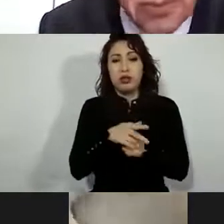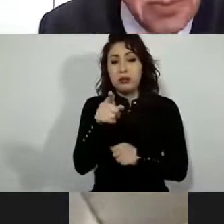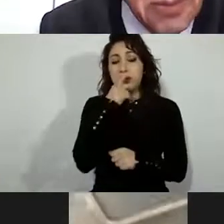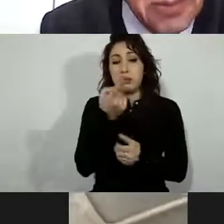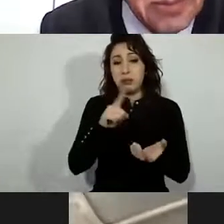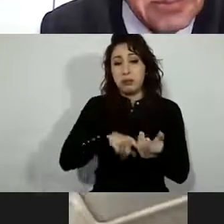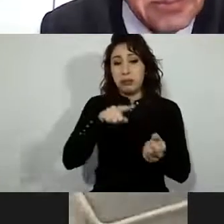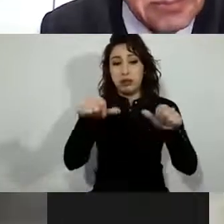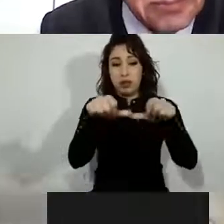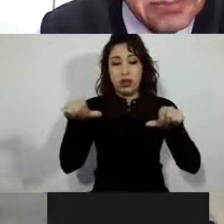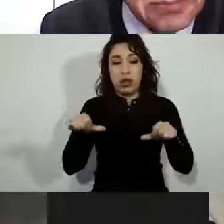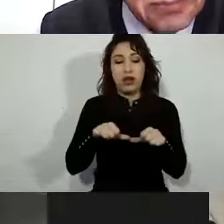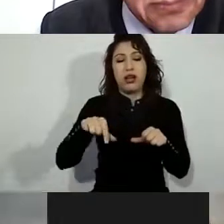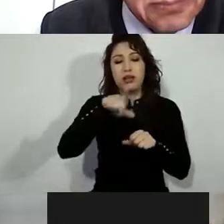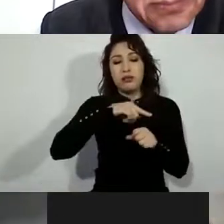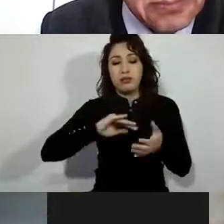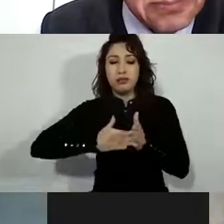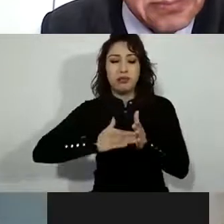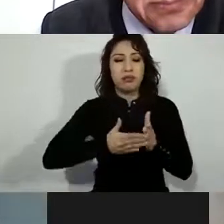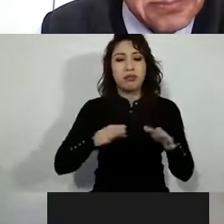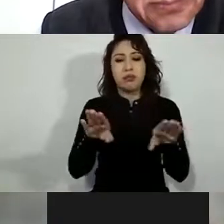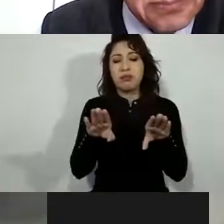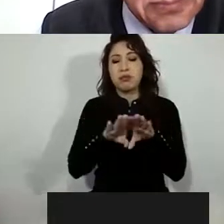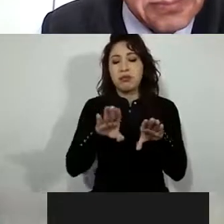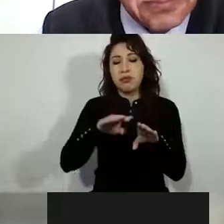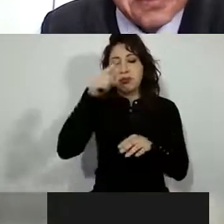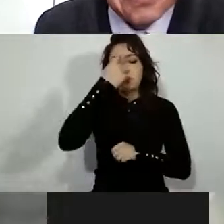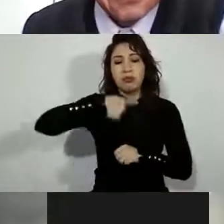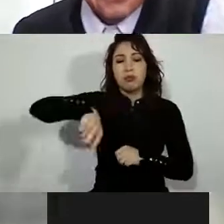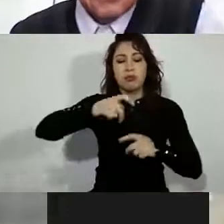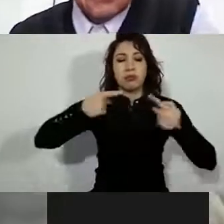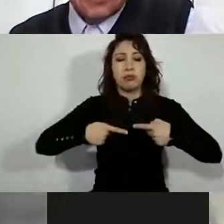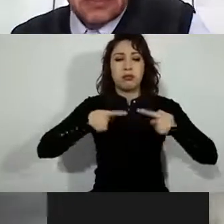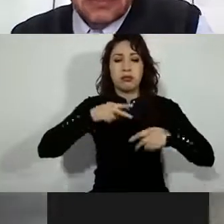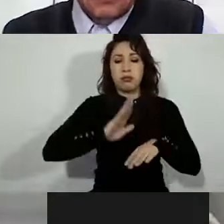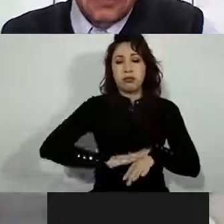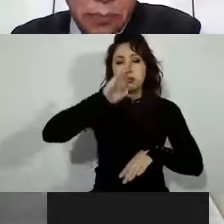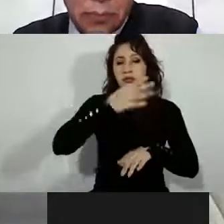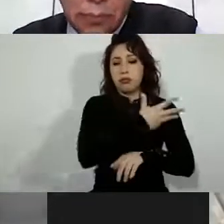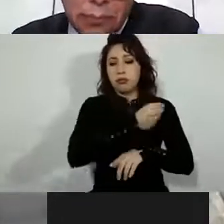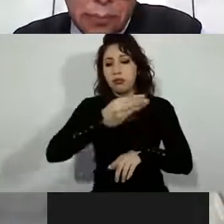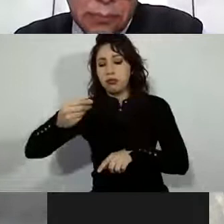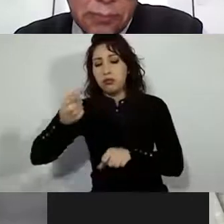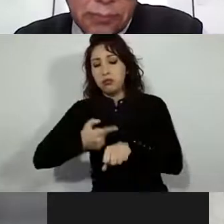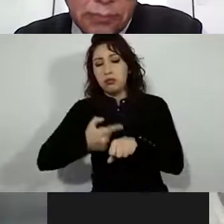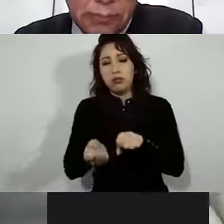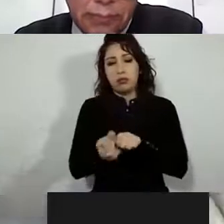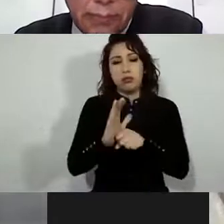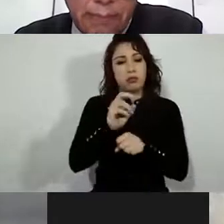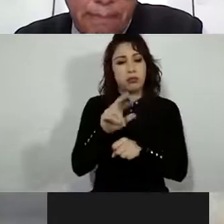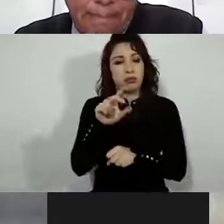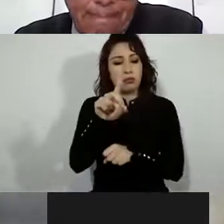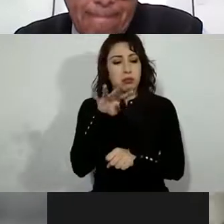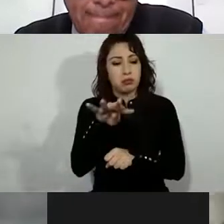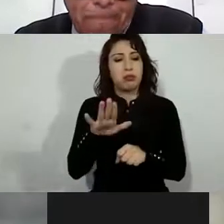los compromisos laborales, contractuales y administrativos que han surgido en lo que va del año. Entonces, ¿nos podría ahondar más en